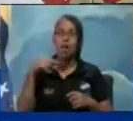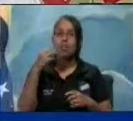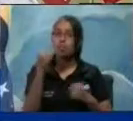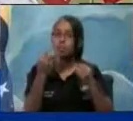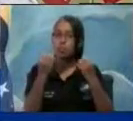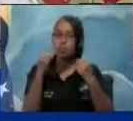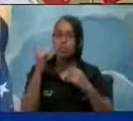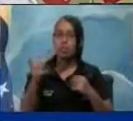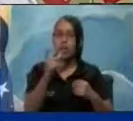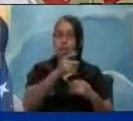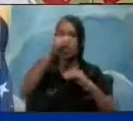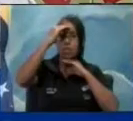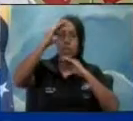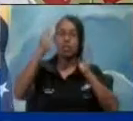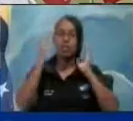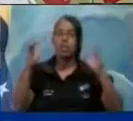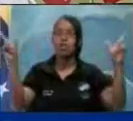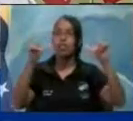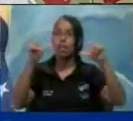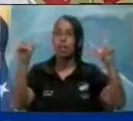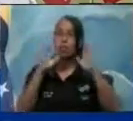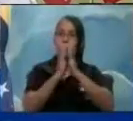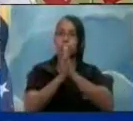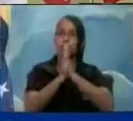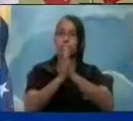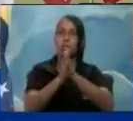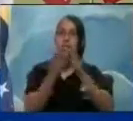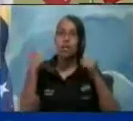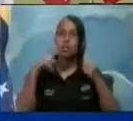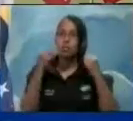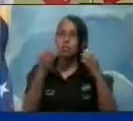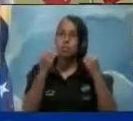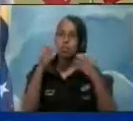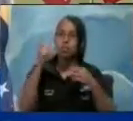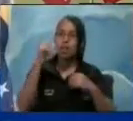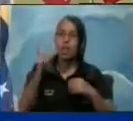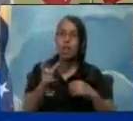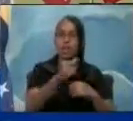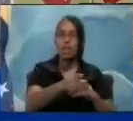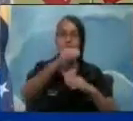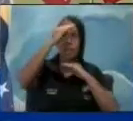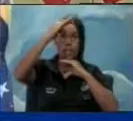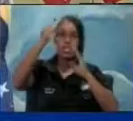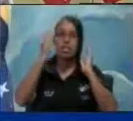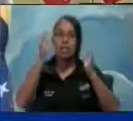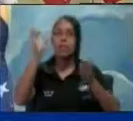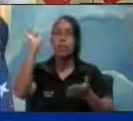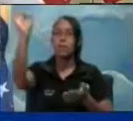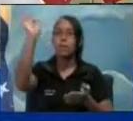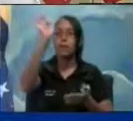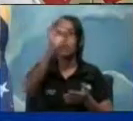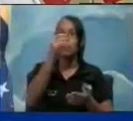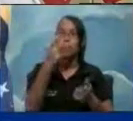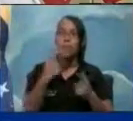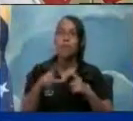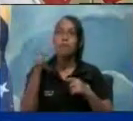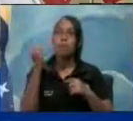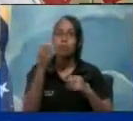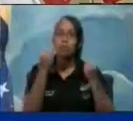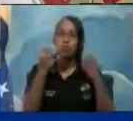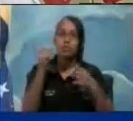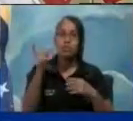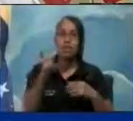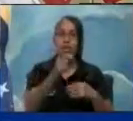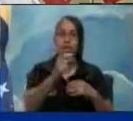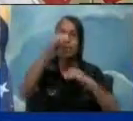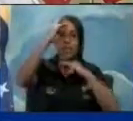gente atenta a los matutinos, hay mucha gente atenta al predicador, hay mucha gente